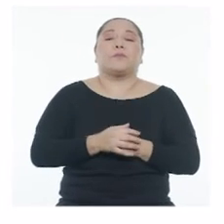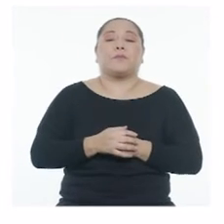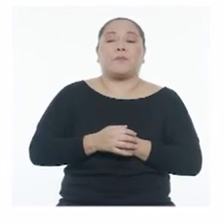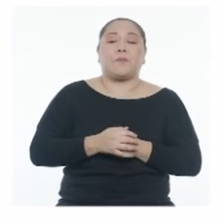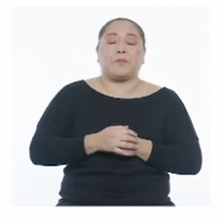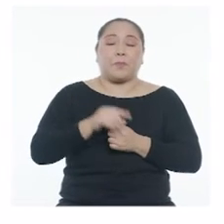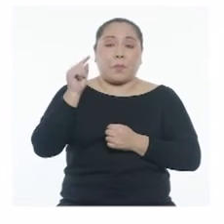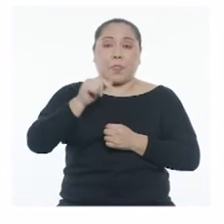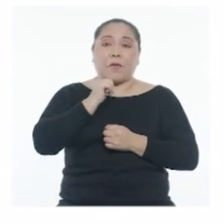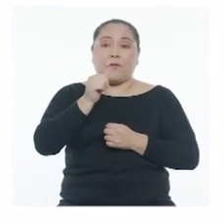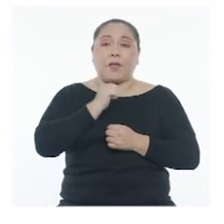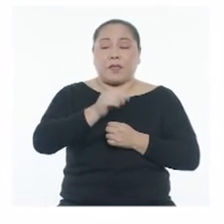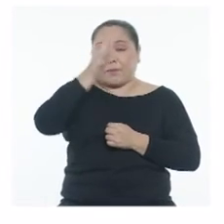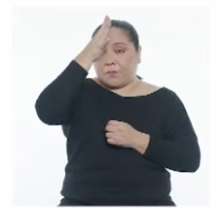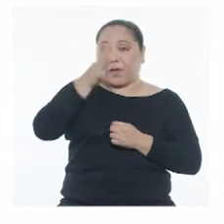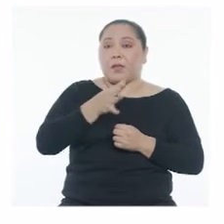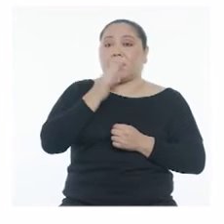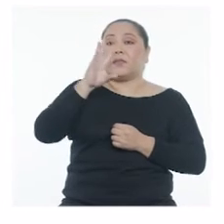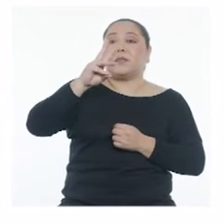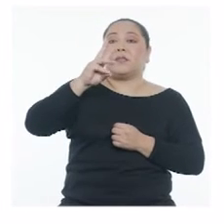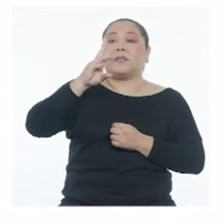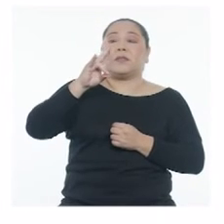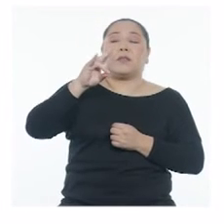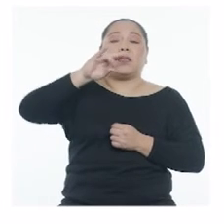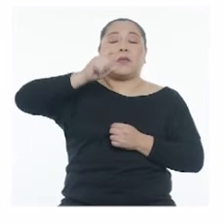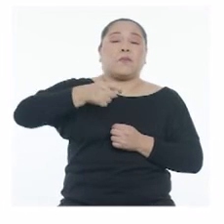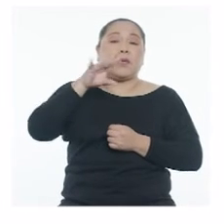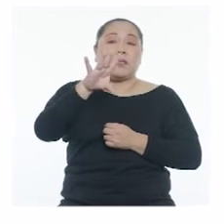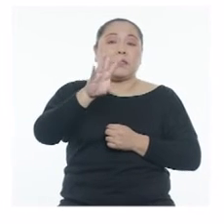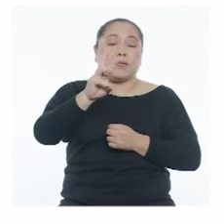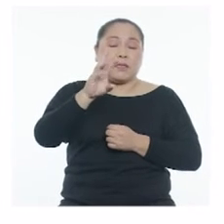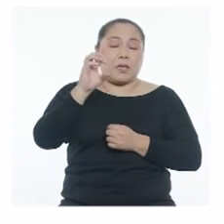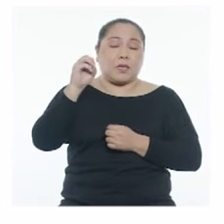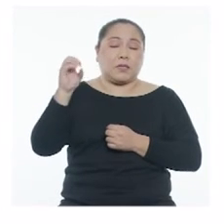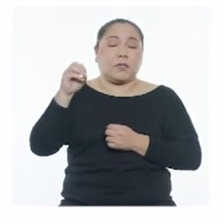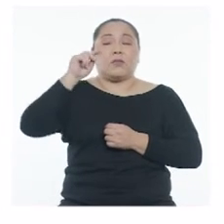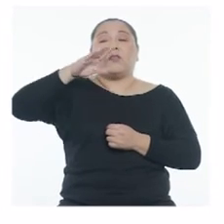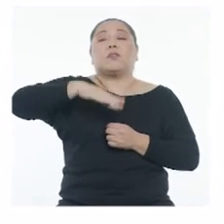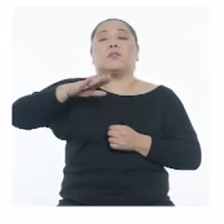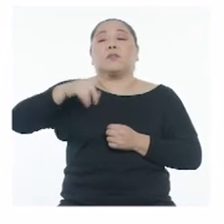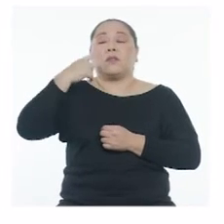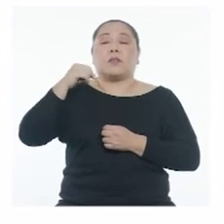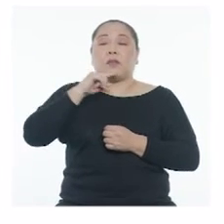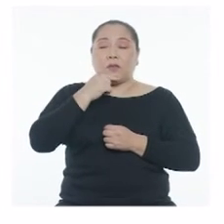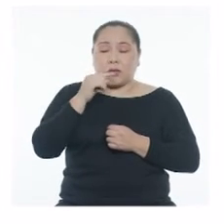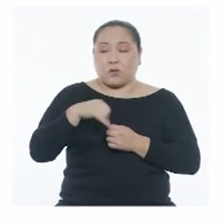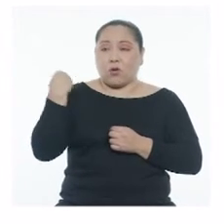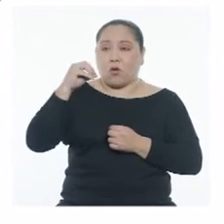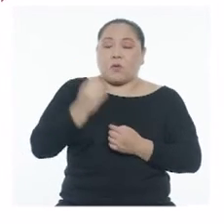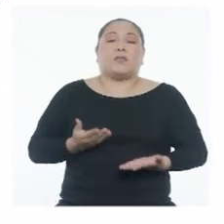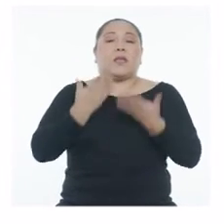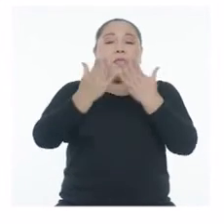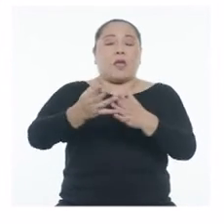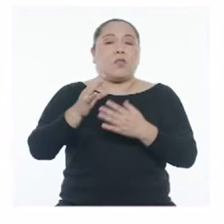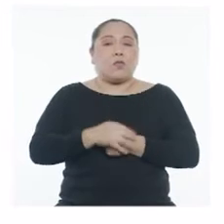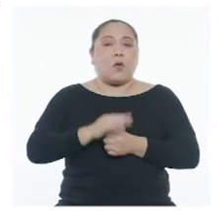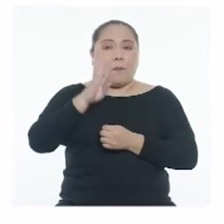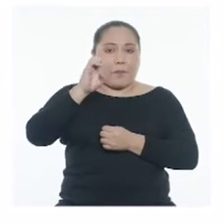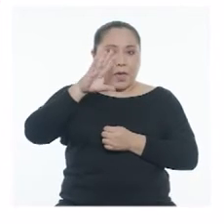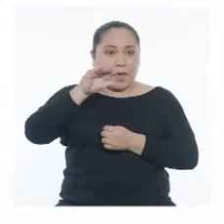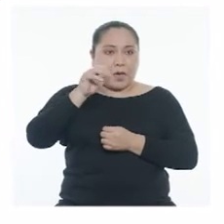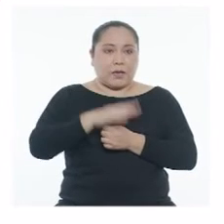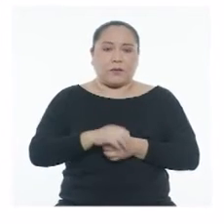pensión por orfandad a más de 7.700 niñas, niños y adolescentes. Se está otorgando becas